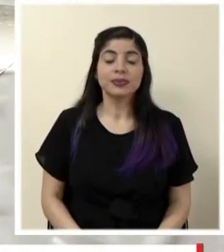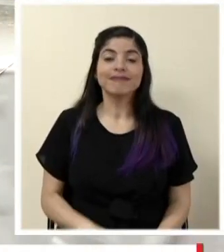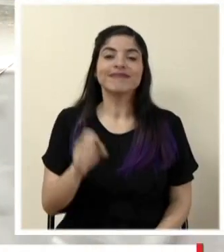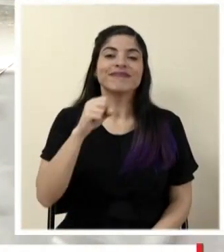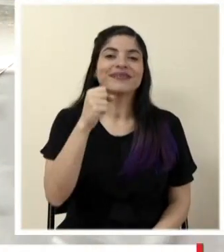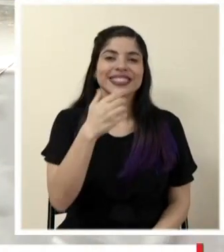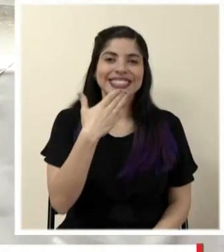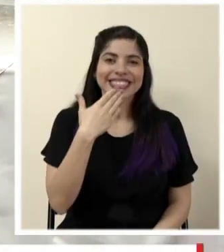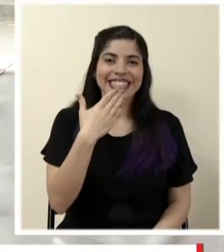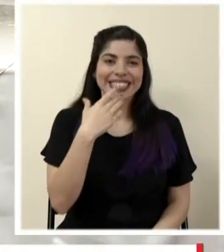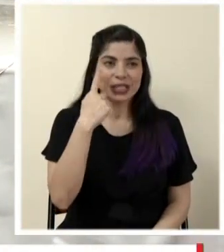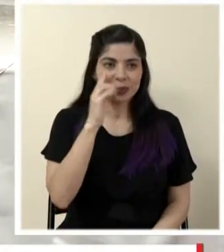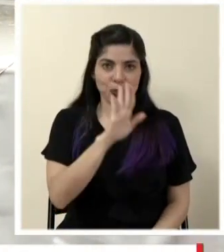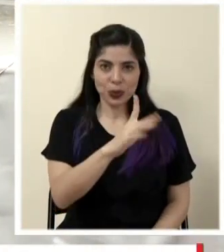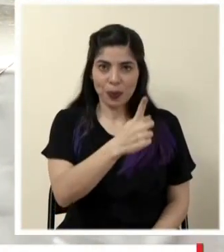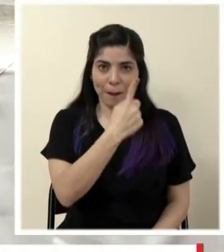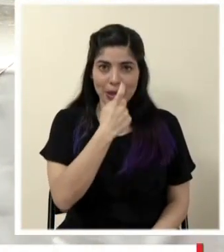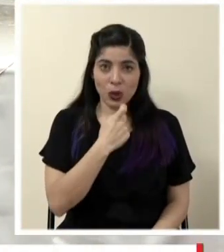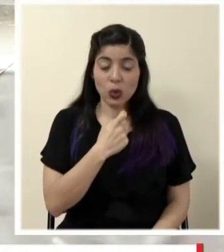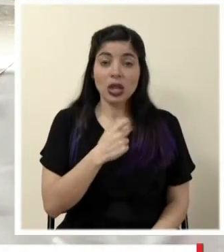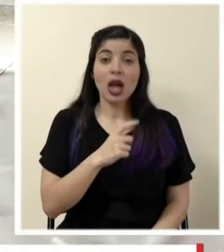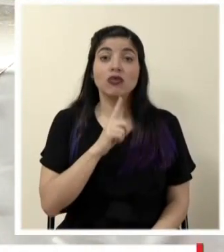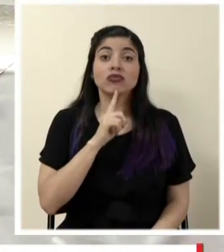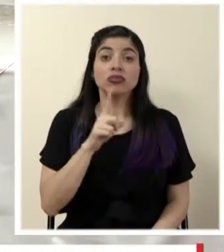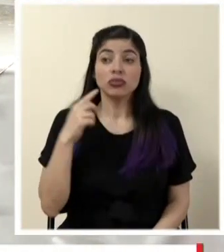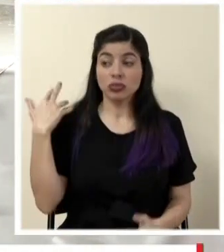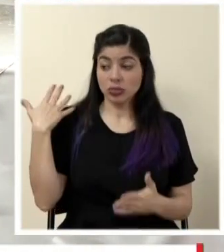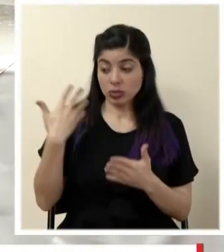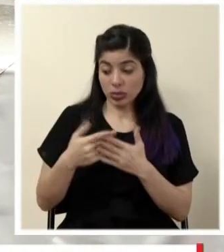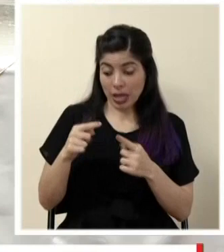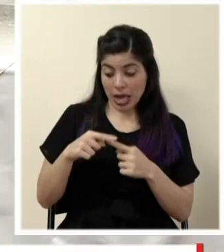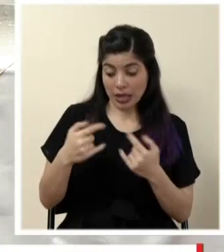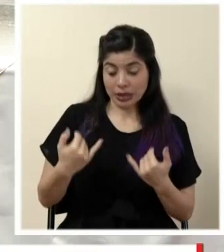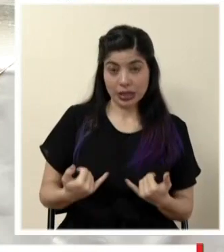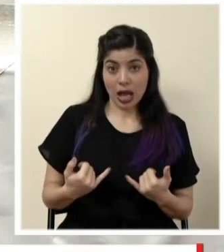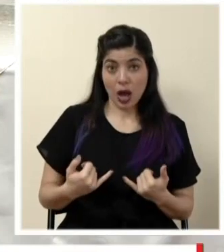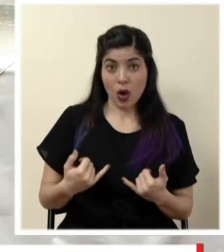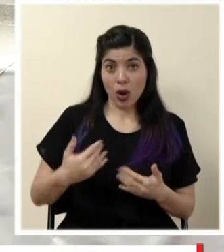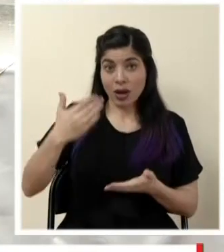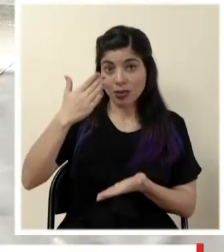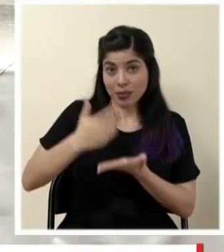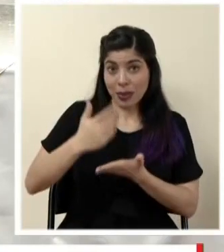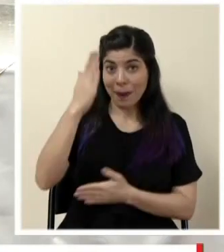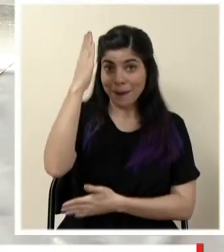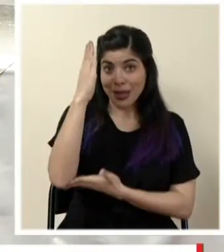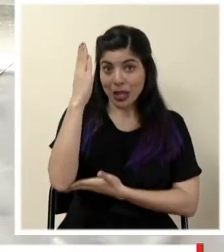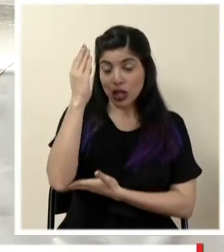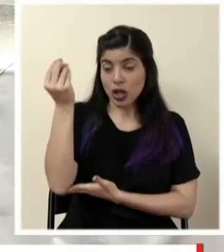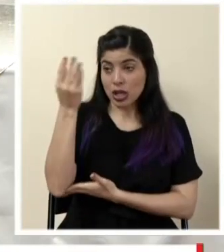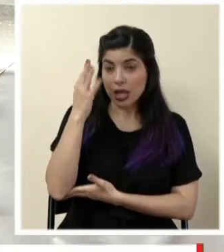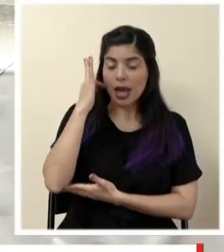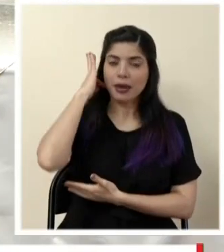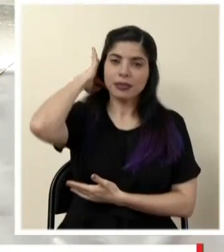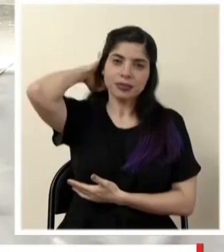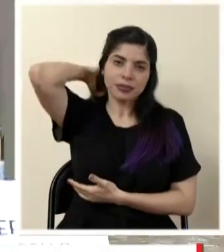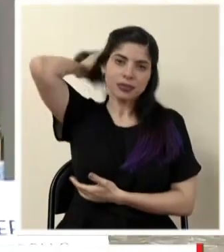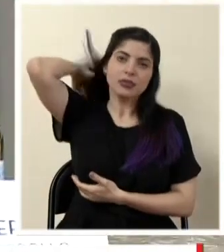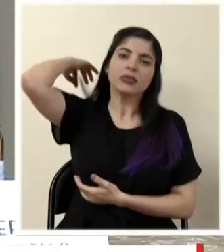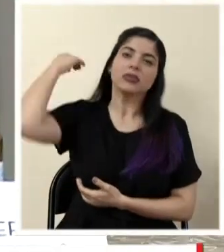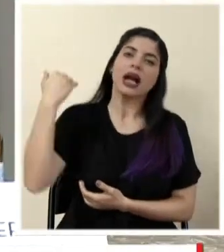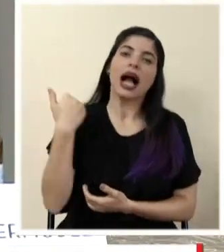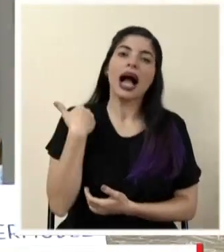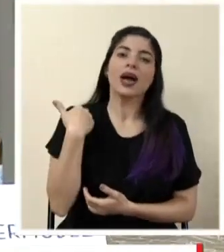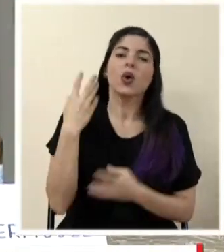Sí, muchísimas gracias por la pregunta. Efectivamente, al día de hoy tenemos en el corte del mediodía unas